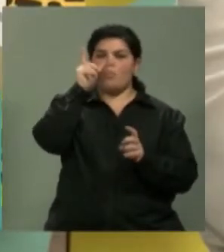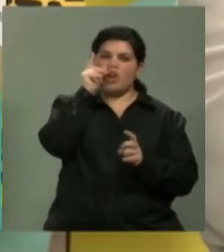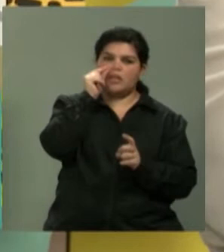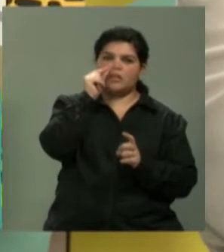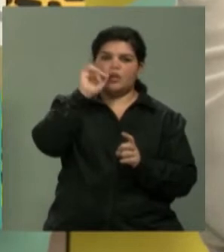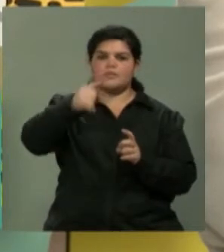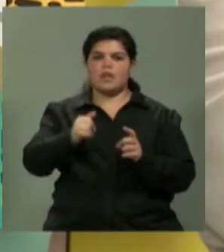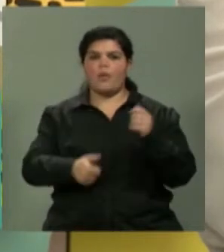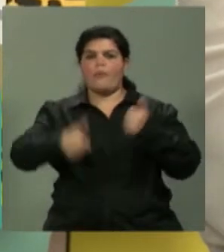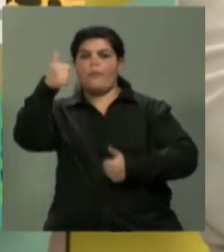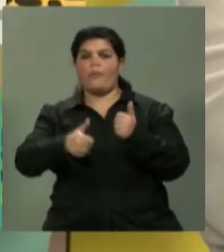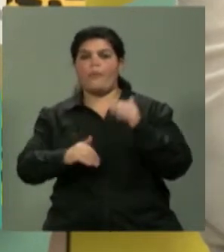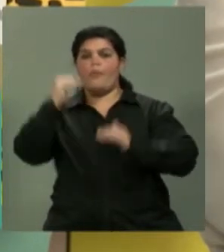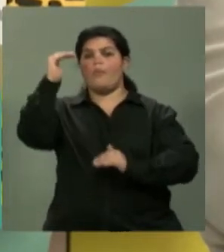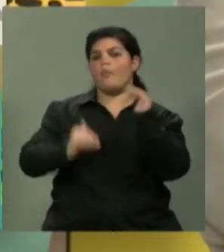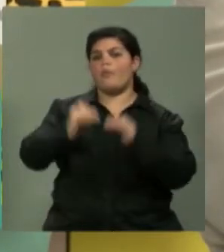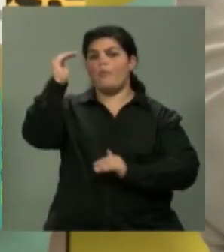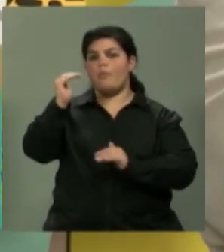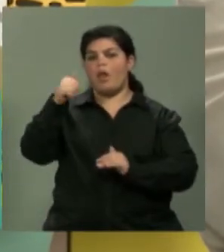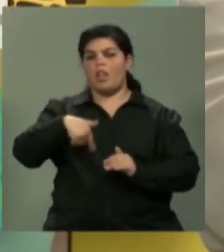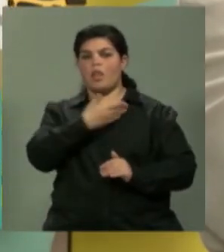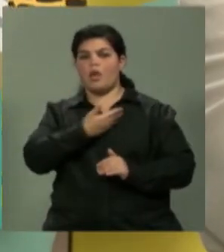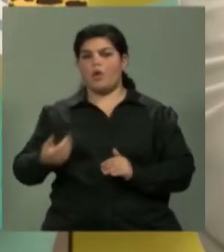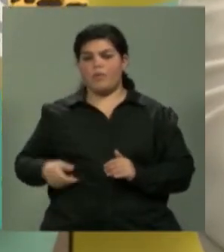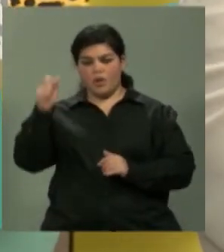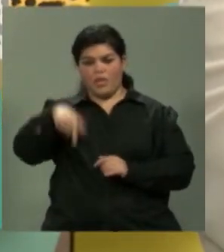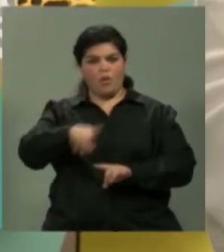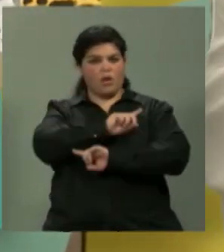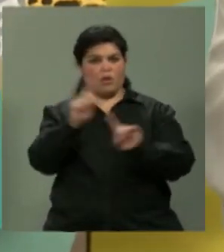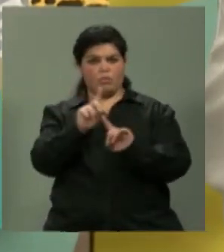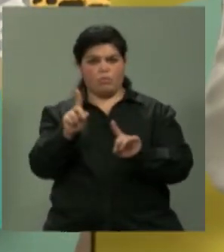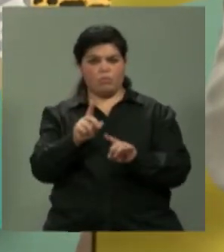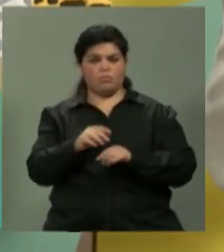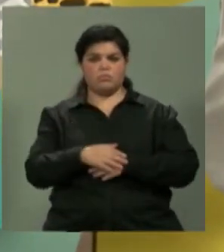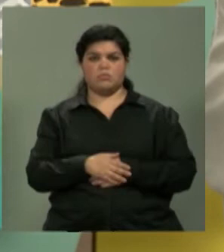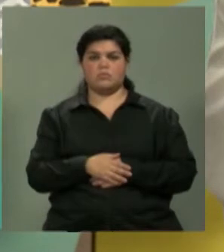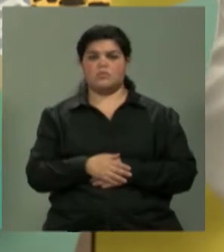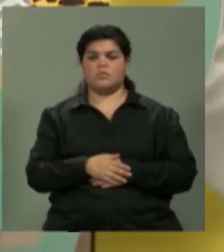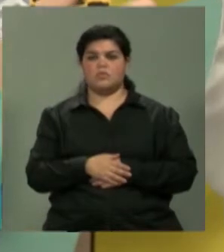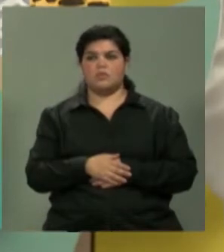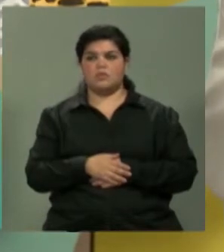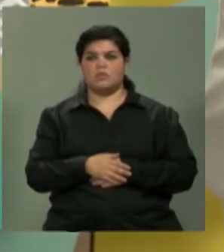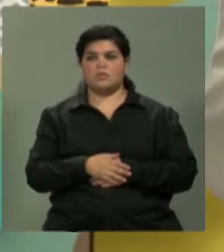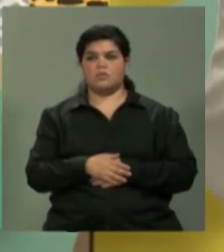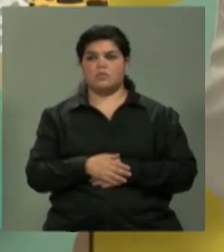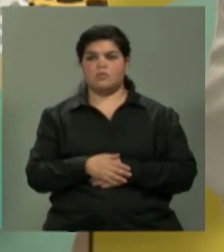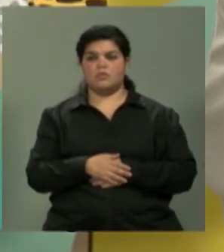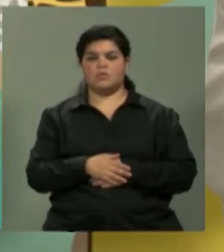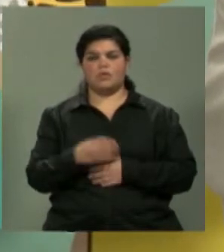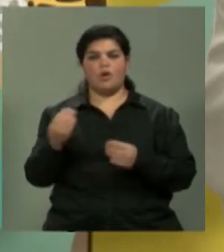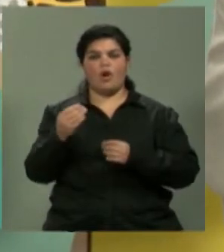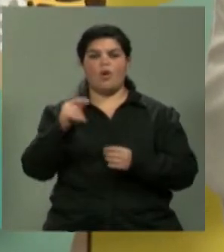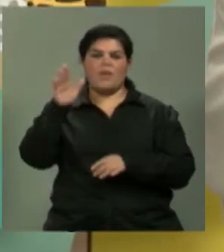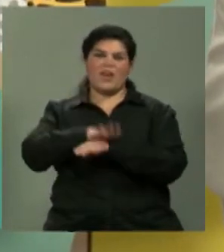no generalmente del partido gobernante o de la gente que se lleva a cabo ahora los destinos del